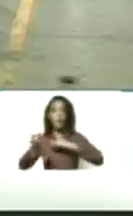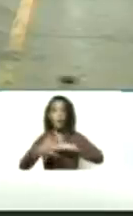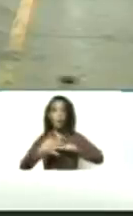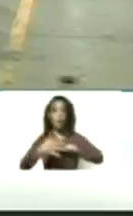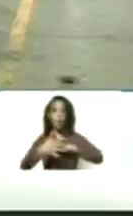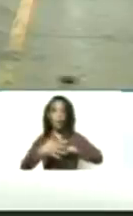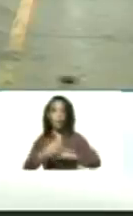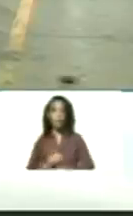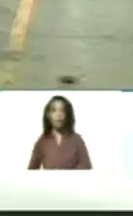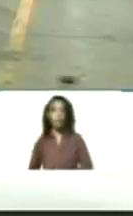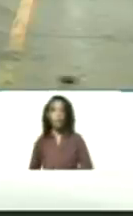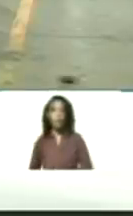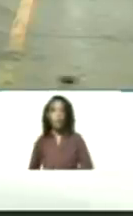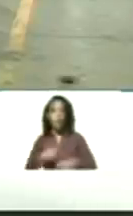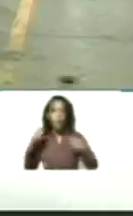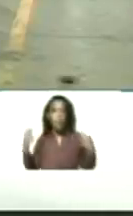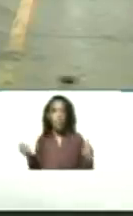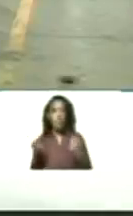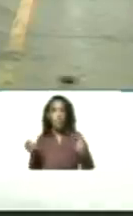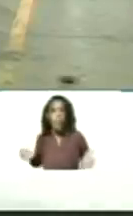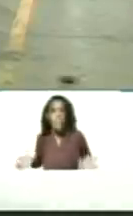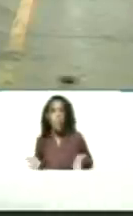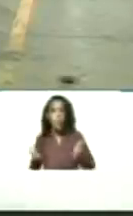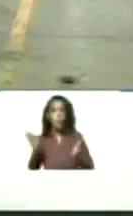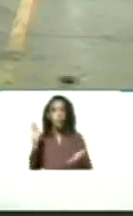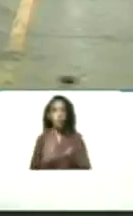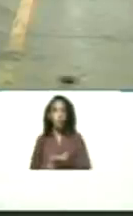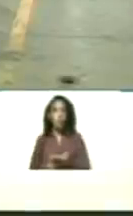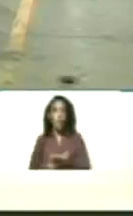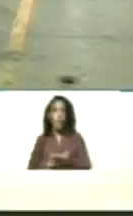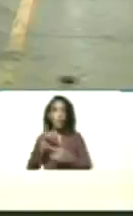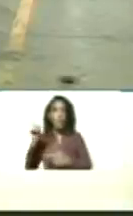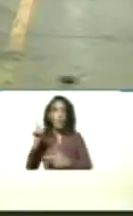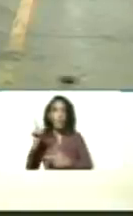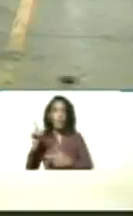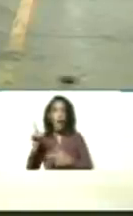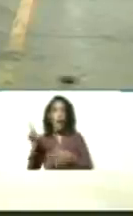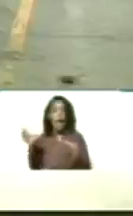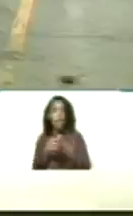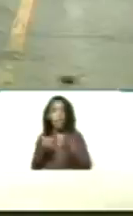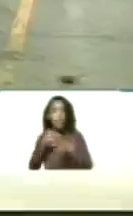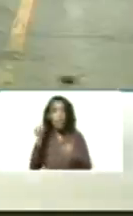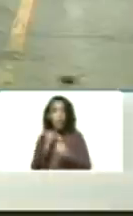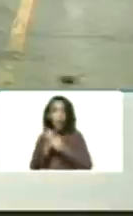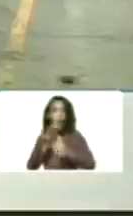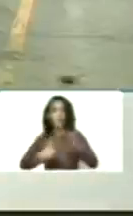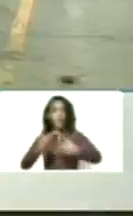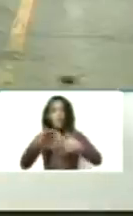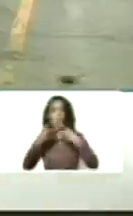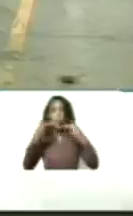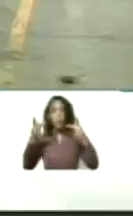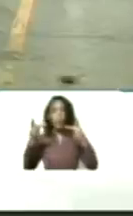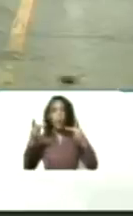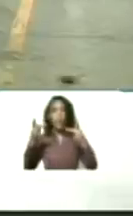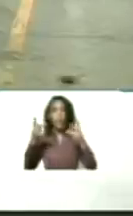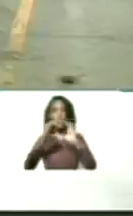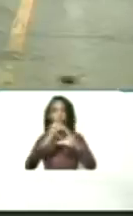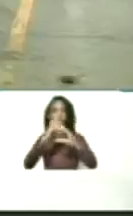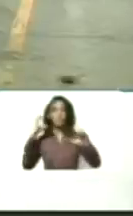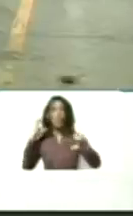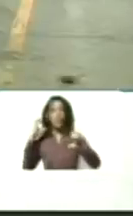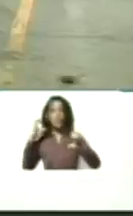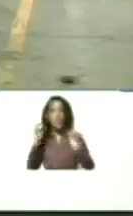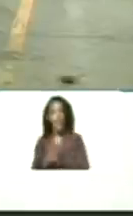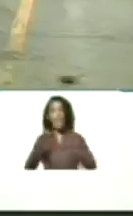tecnología y la innovación aplicada desde la clase obrera para el servicio público de transporte de la